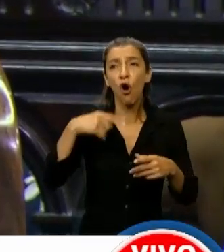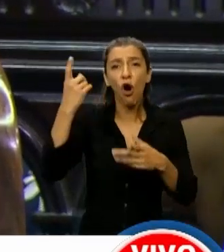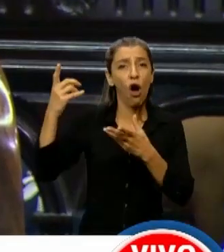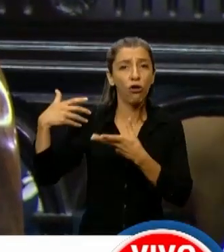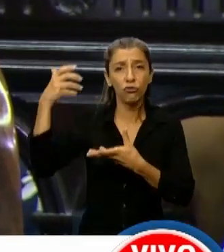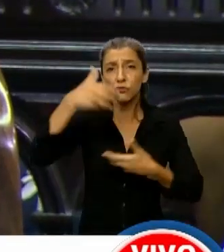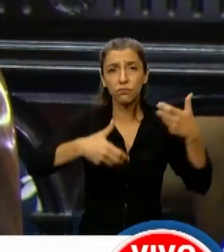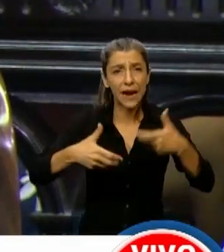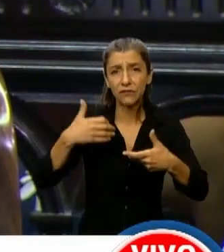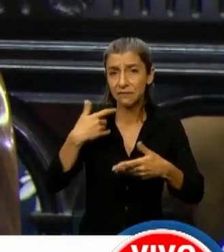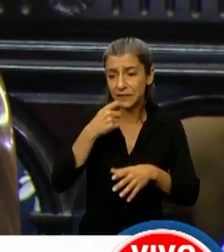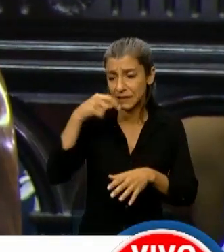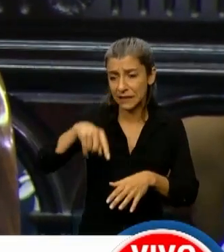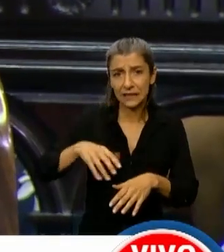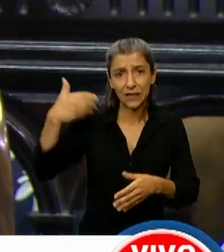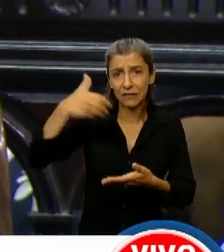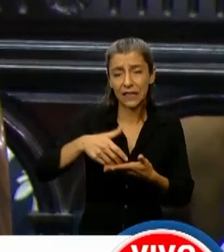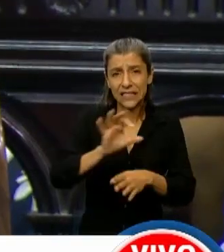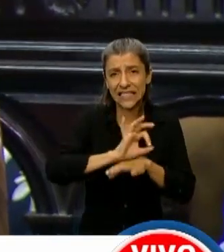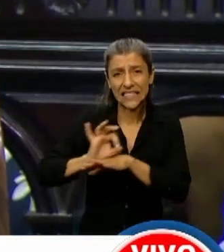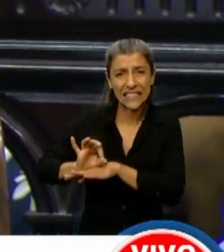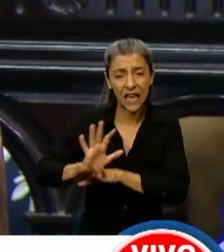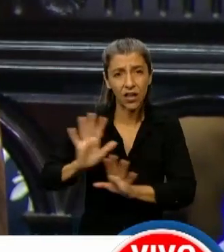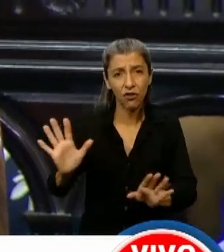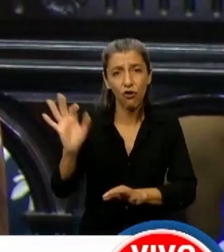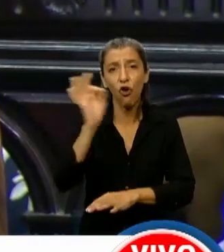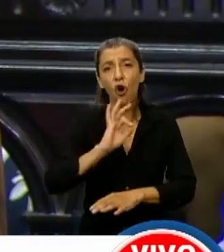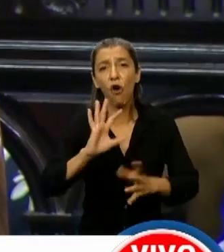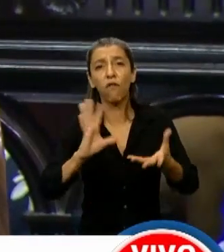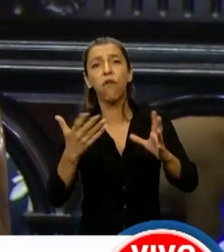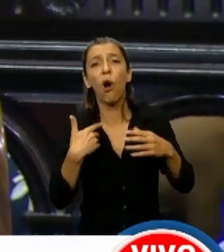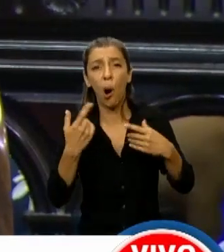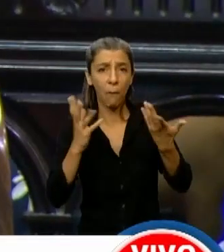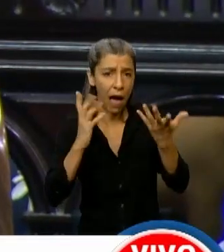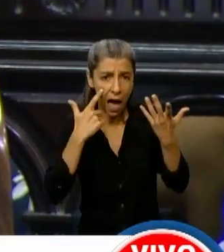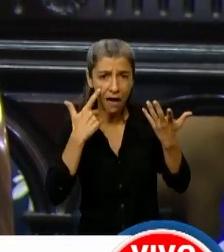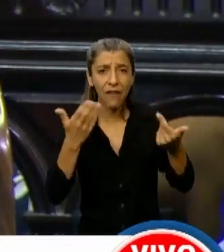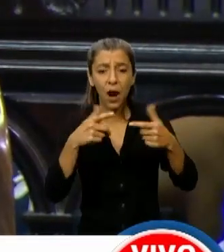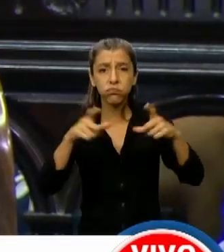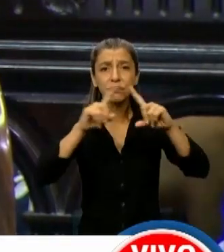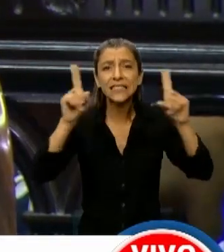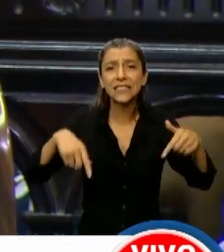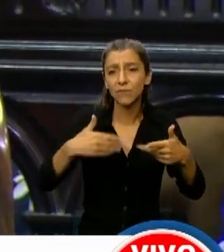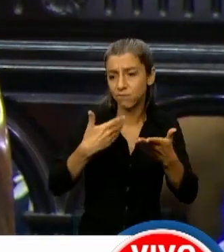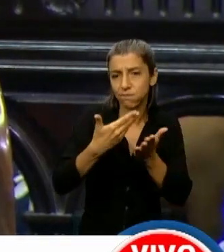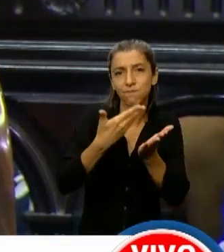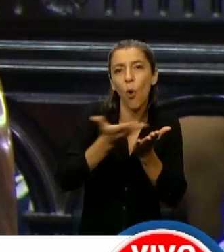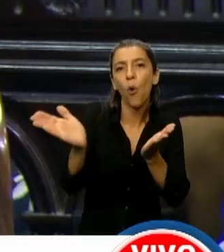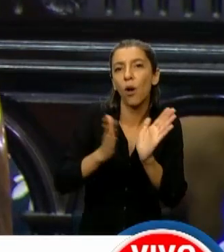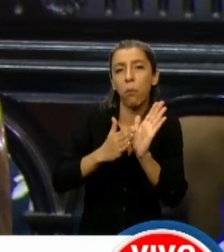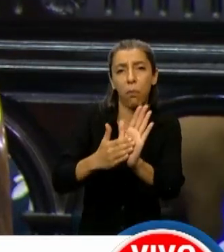fue cero ese financiamiento. O con títulos públicos al 2% si la confianza en ese endeudamiento es cada vez más